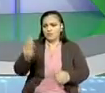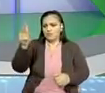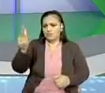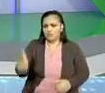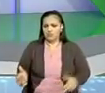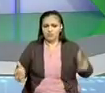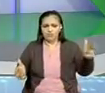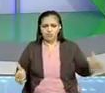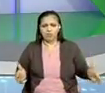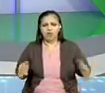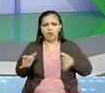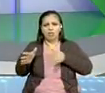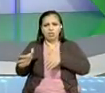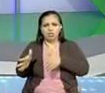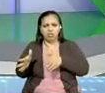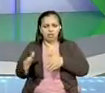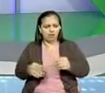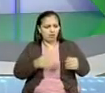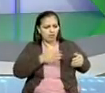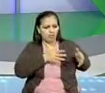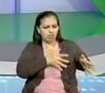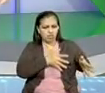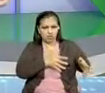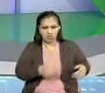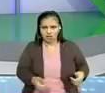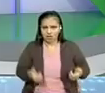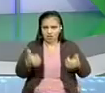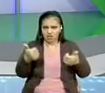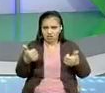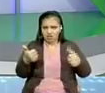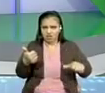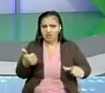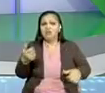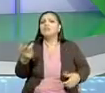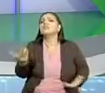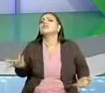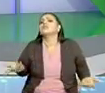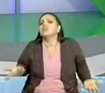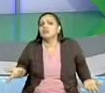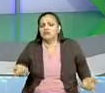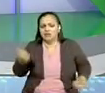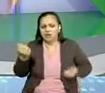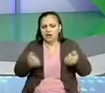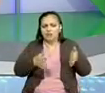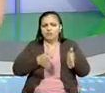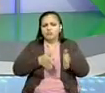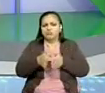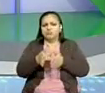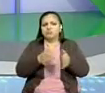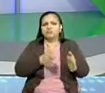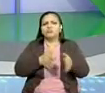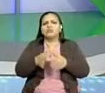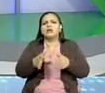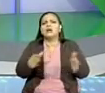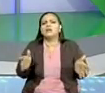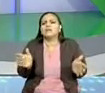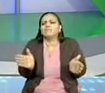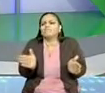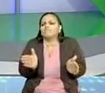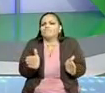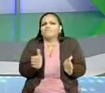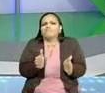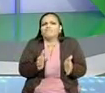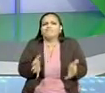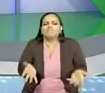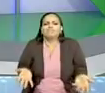que ver cómo se hace, ¿no? Porque obviamente eso congestiona más el tráfico si hay de lado y lado estacionamiento. Entonces, ojalá también